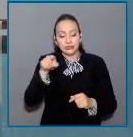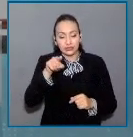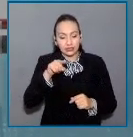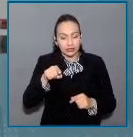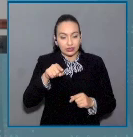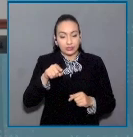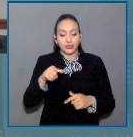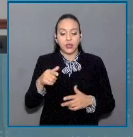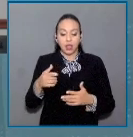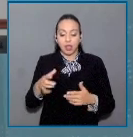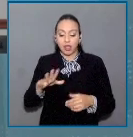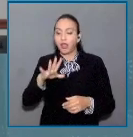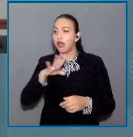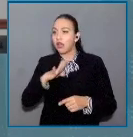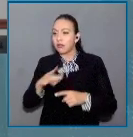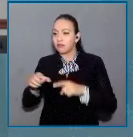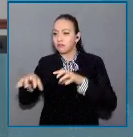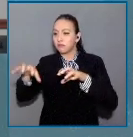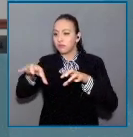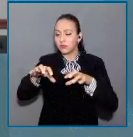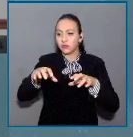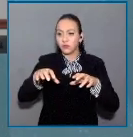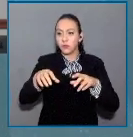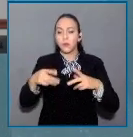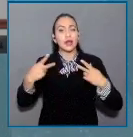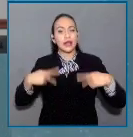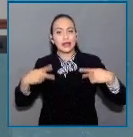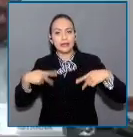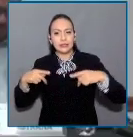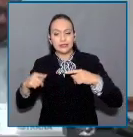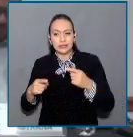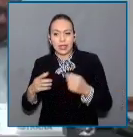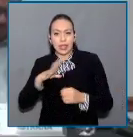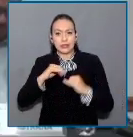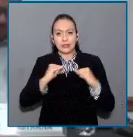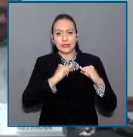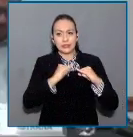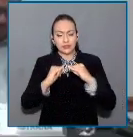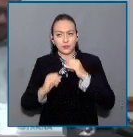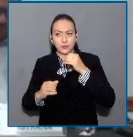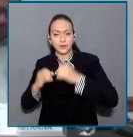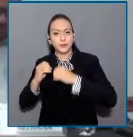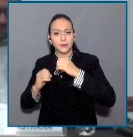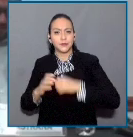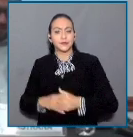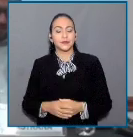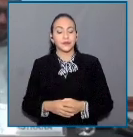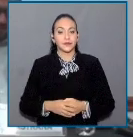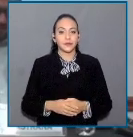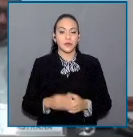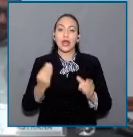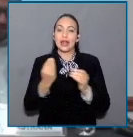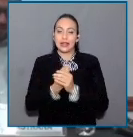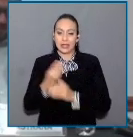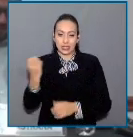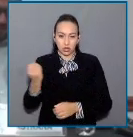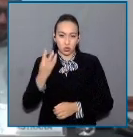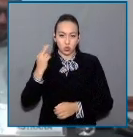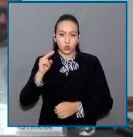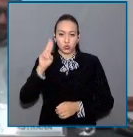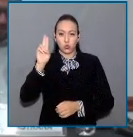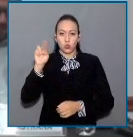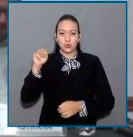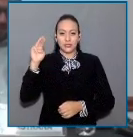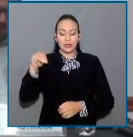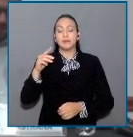la forma en que se instrumentan los distintos mecanismos de participación. En seminario en la Facultad de Derecho de la UNAM refirió el caso de la